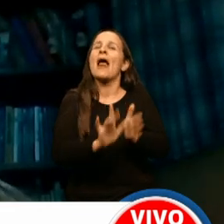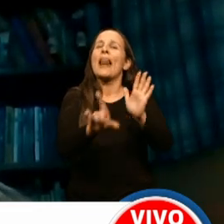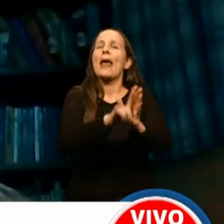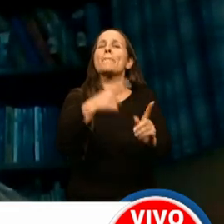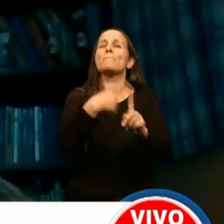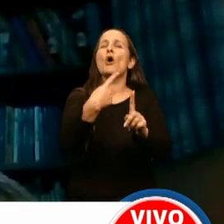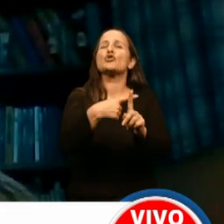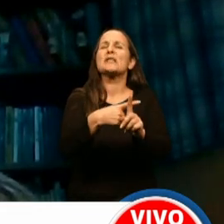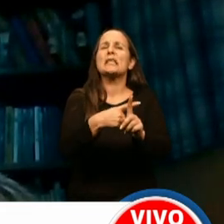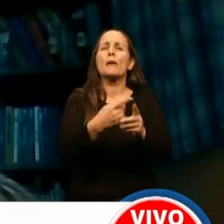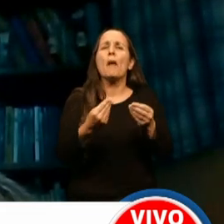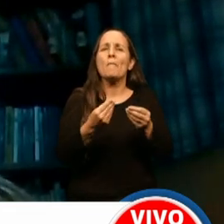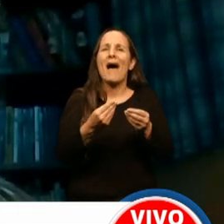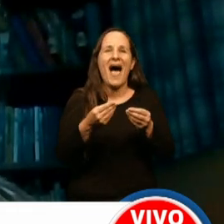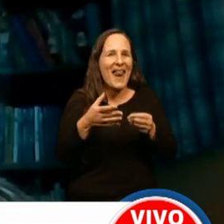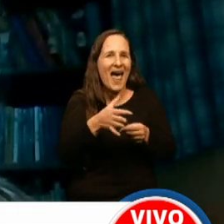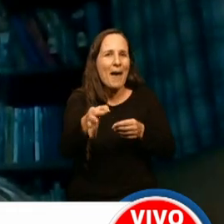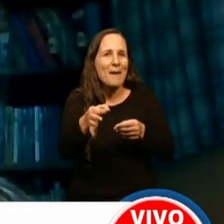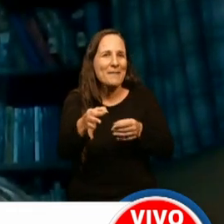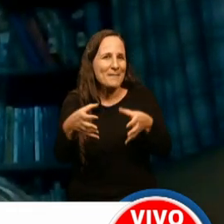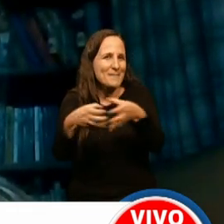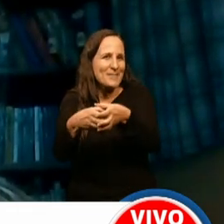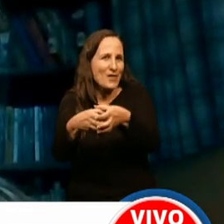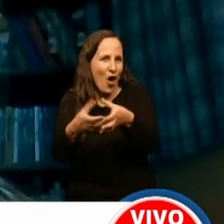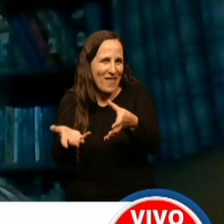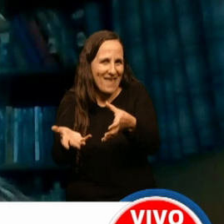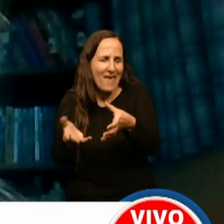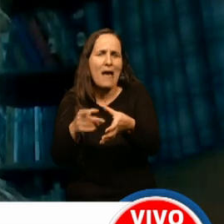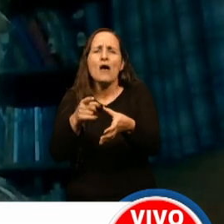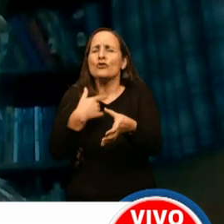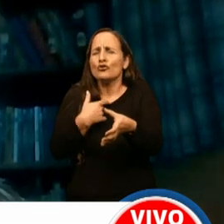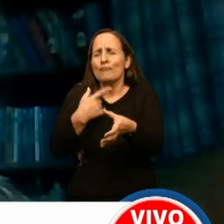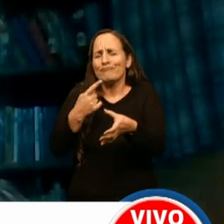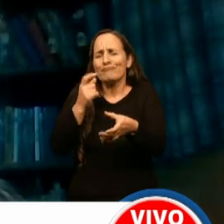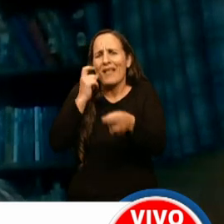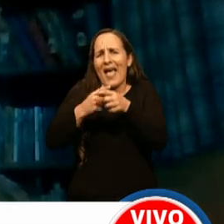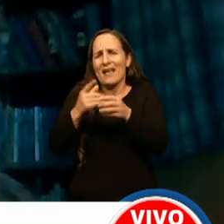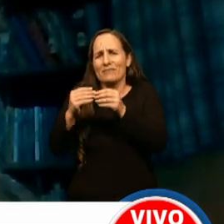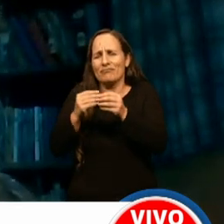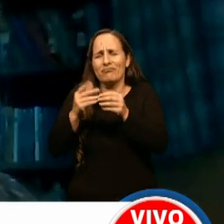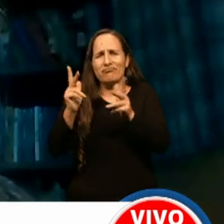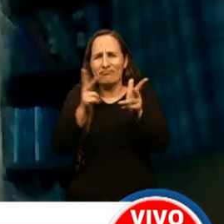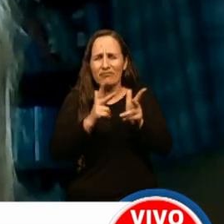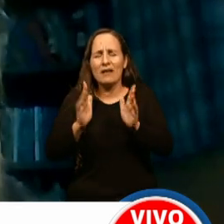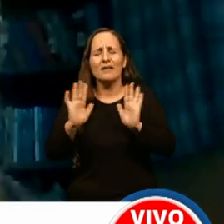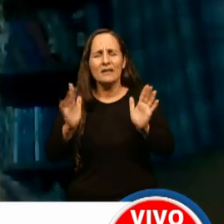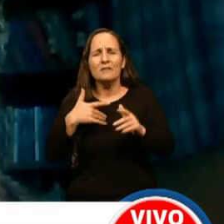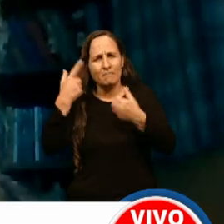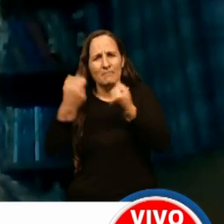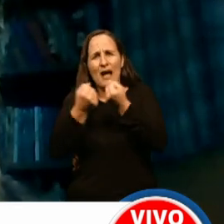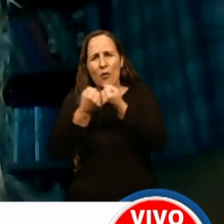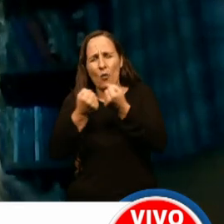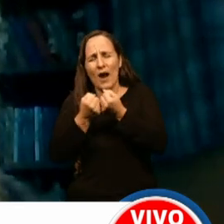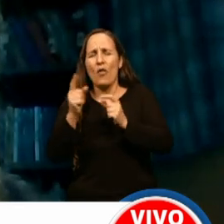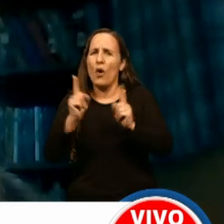terminar y yo coincido con las compañeras y compañeros que se han expresado con anterioridad en algunas cuestiones